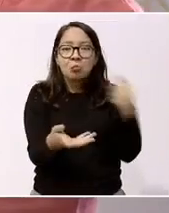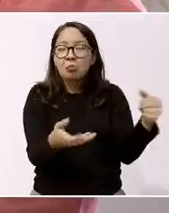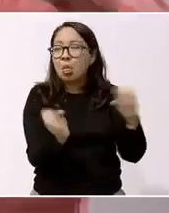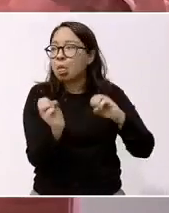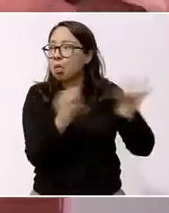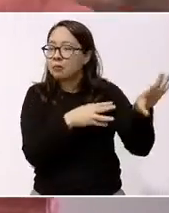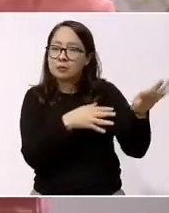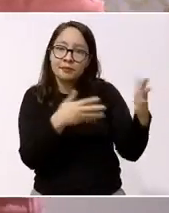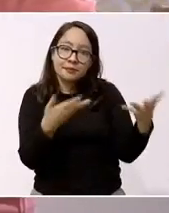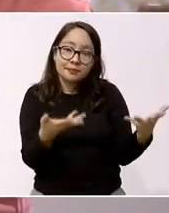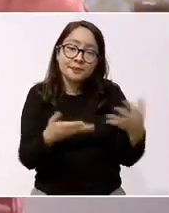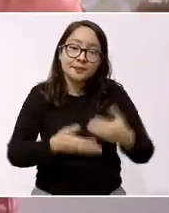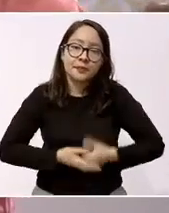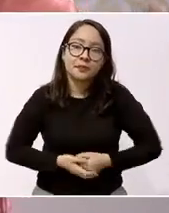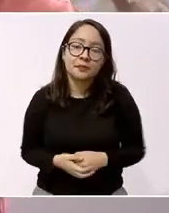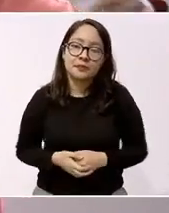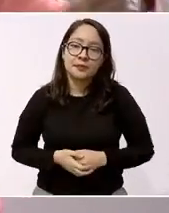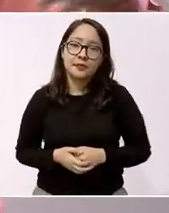Bueno,